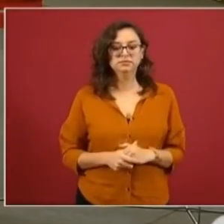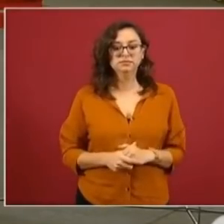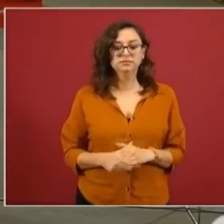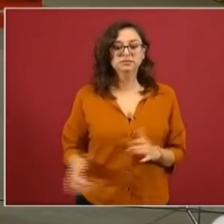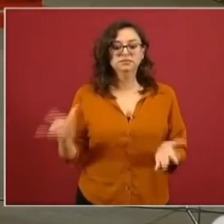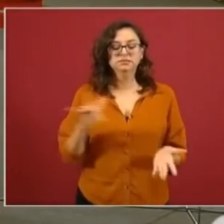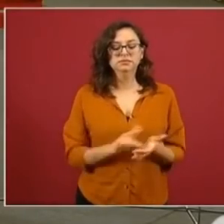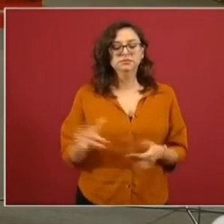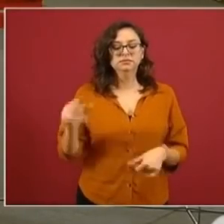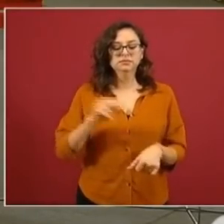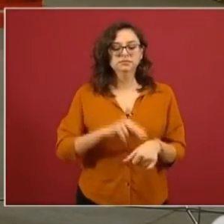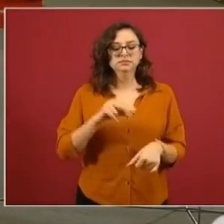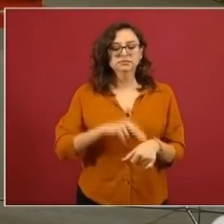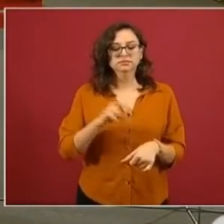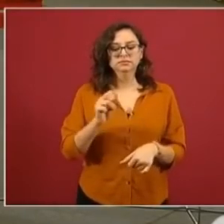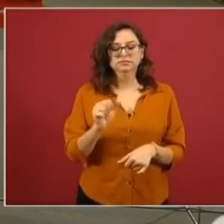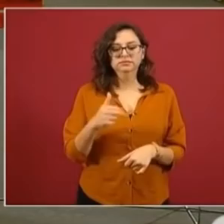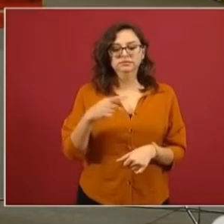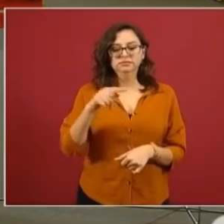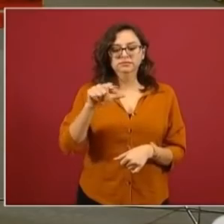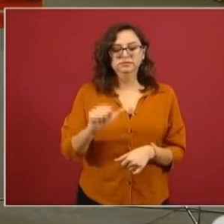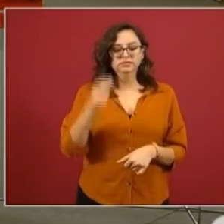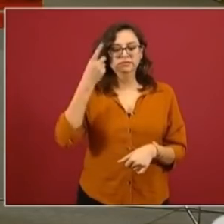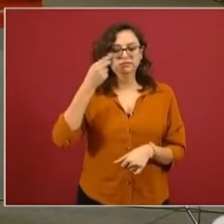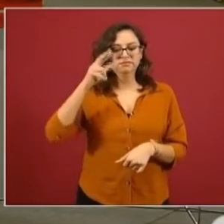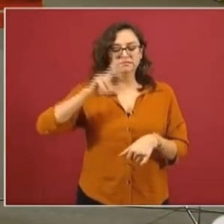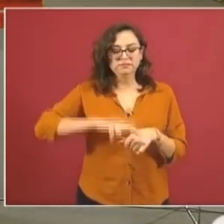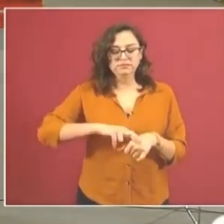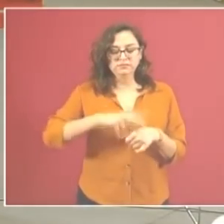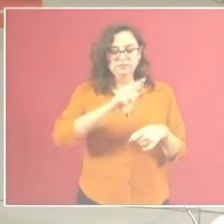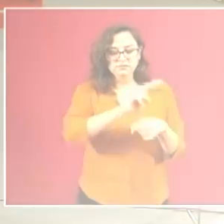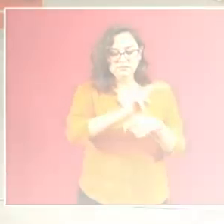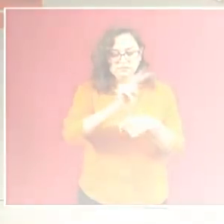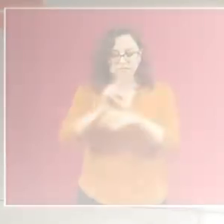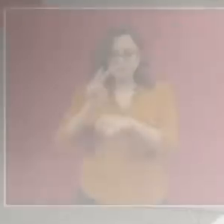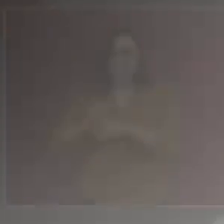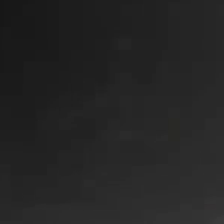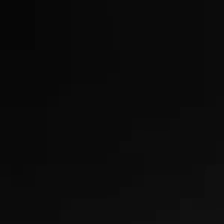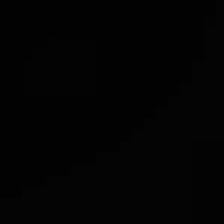Santa Ceballos, directora de Vigilancia Epidemiológica de Enfermedades Transmisibles.